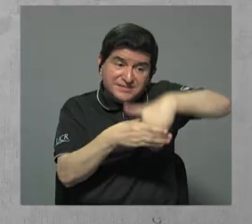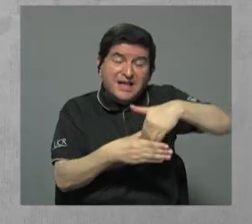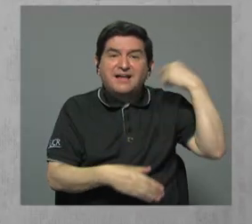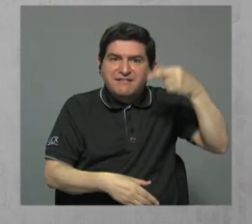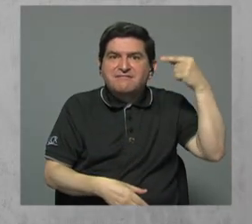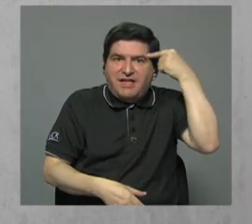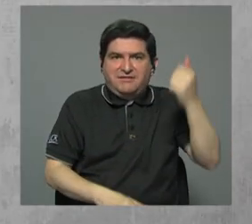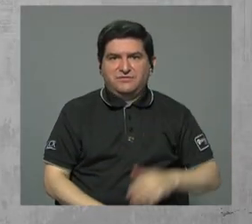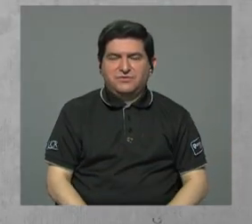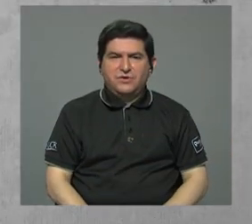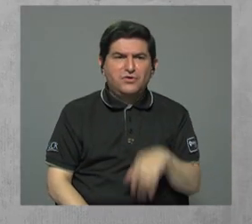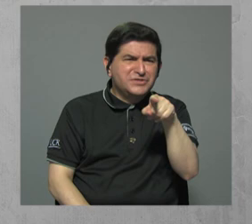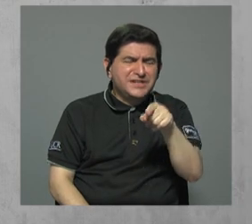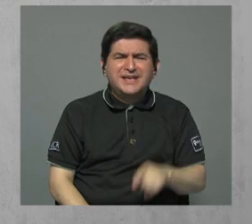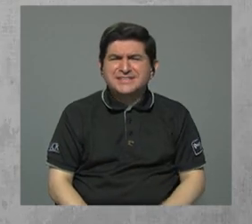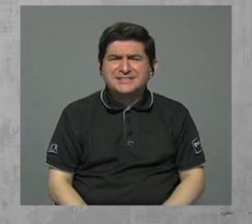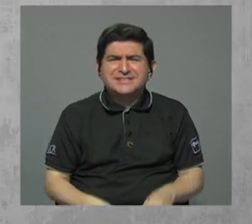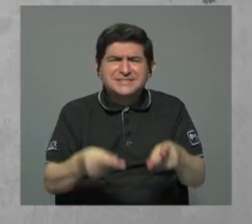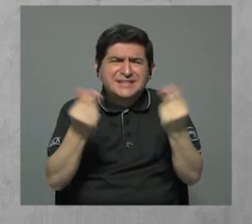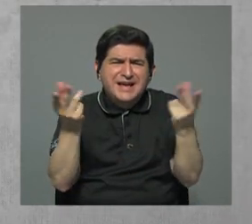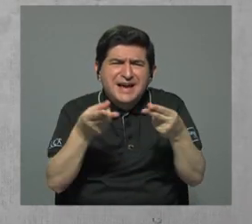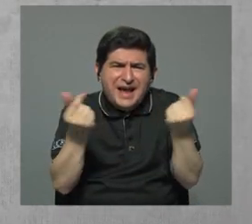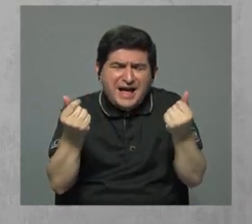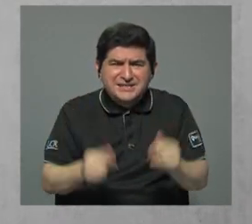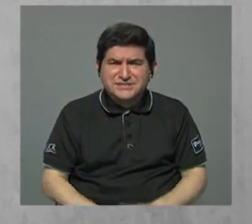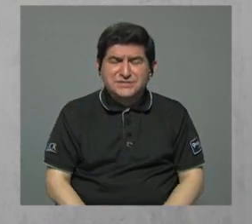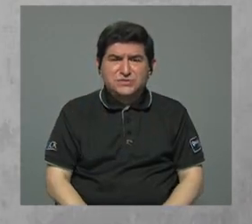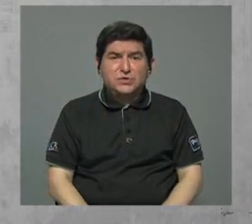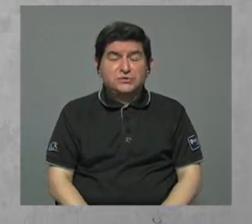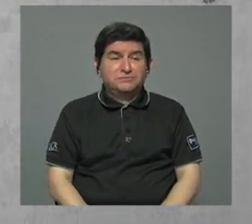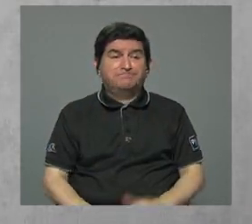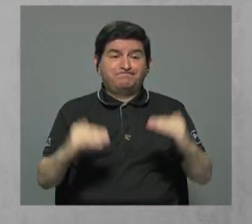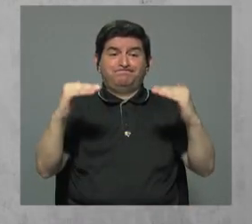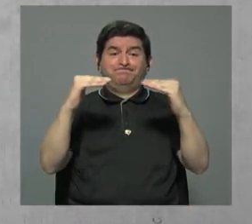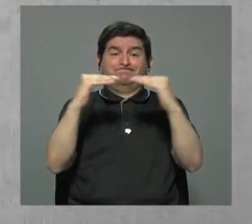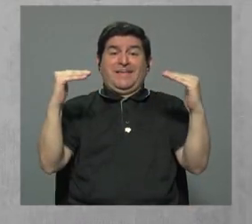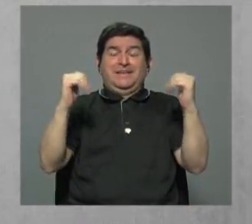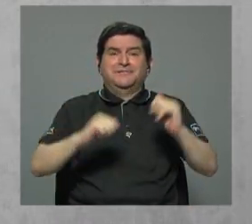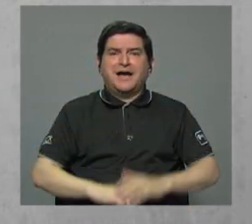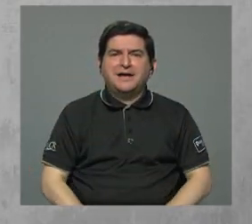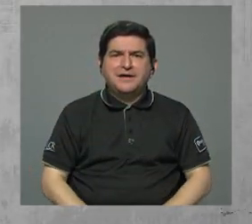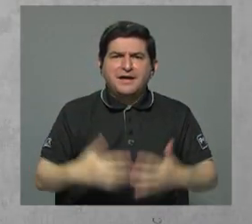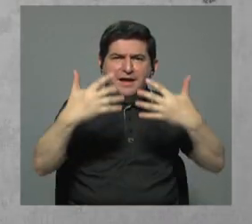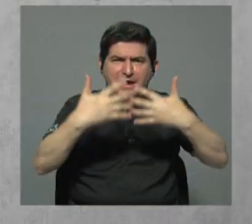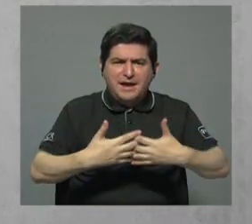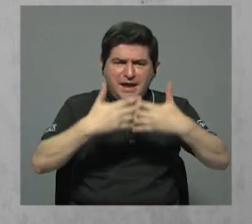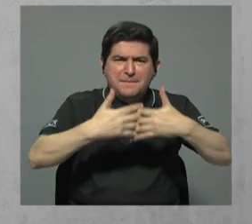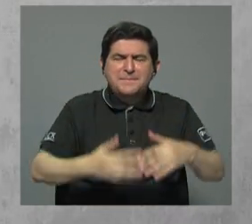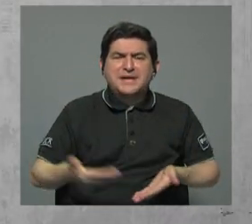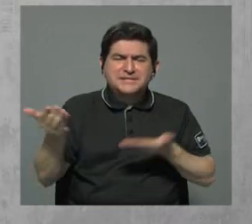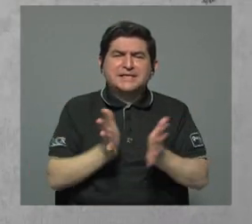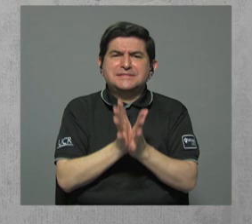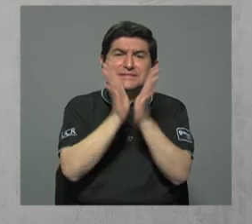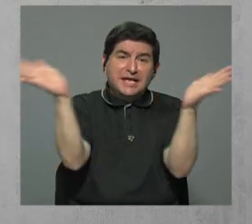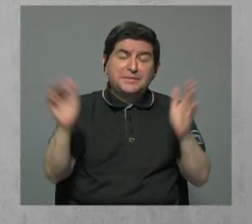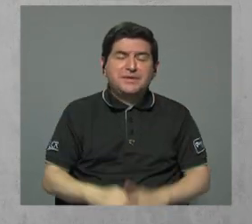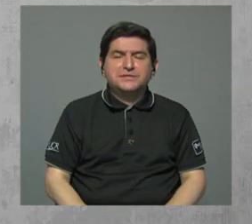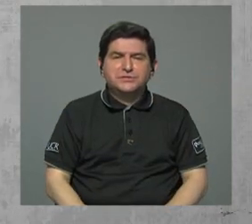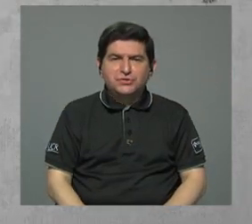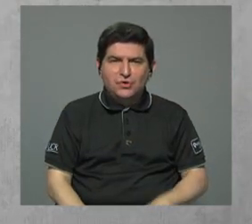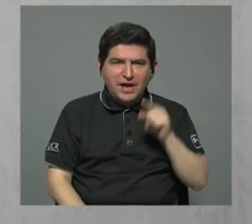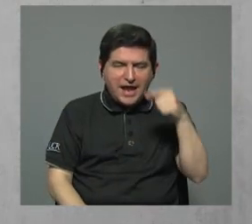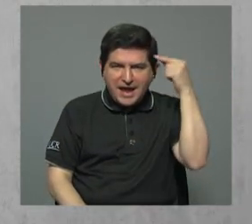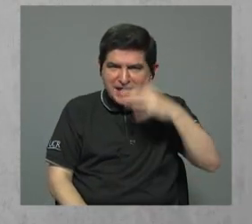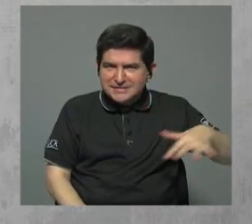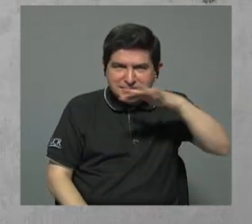Si estos gastos y estos ingresos va a tener que lograr que se encuentren. Es una empresa que brinda un servicio público del Estado